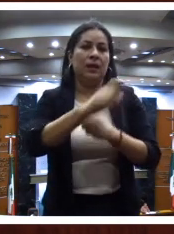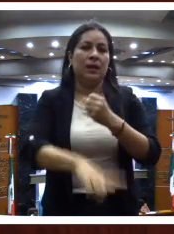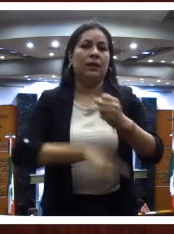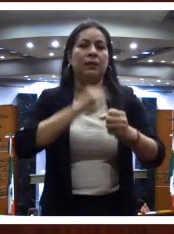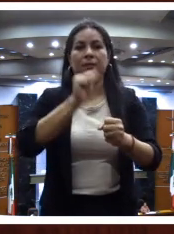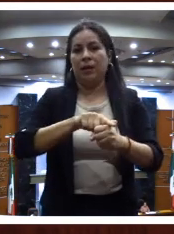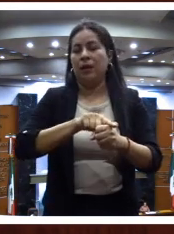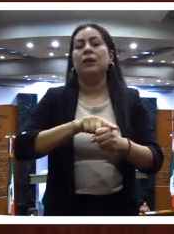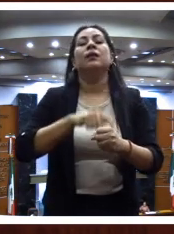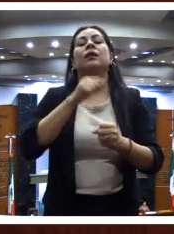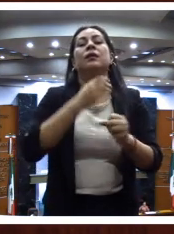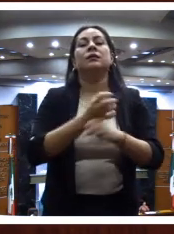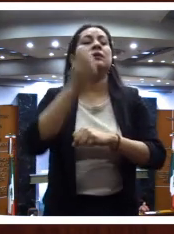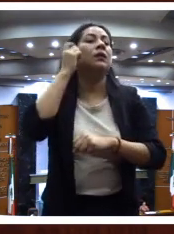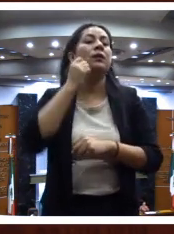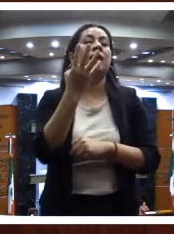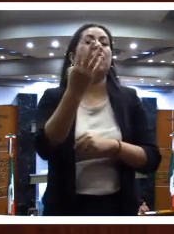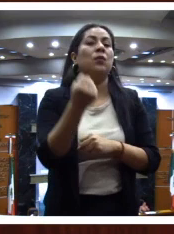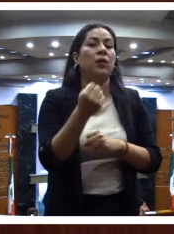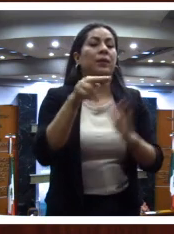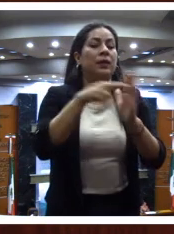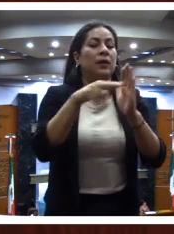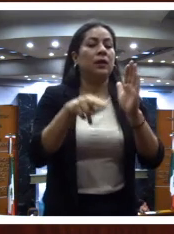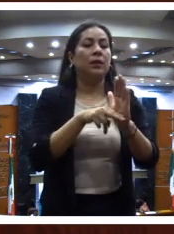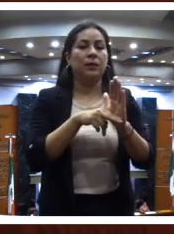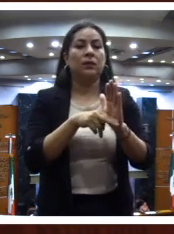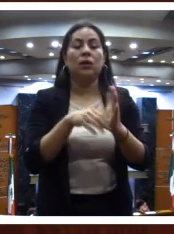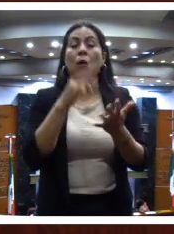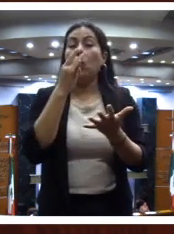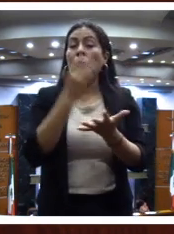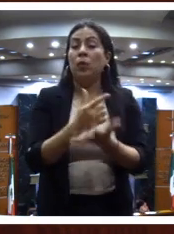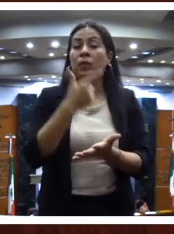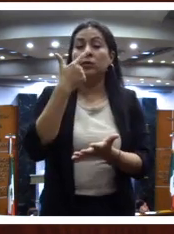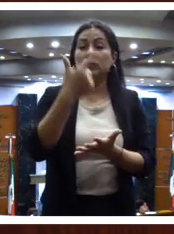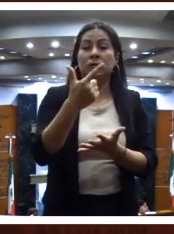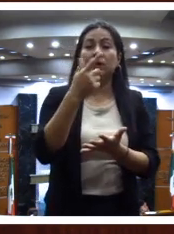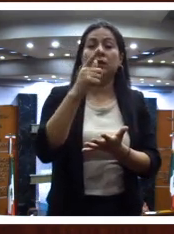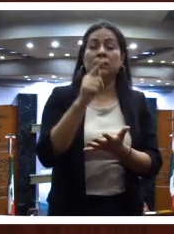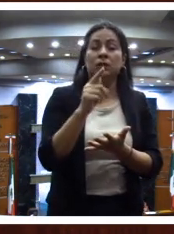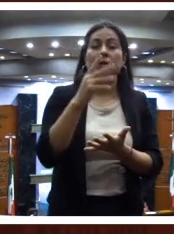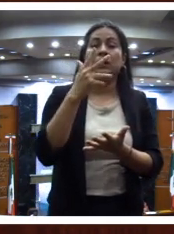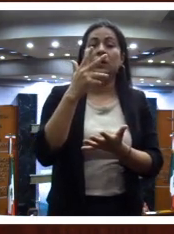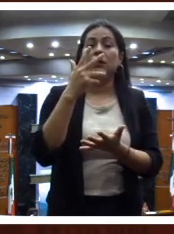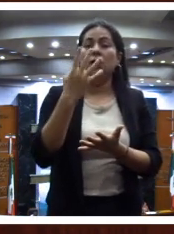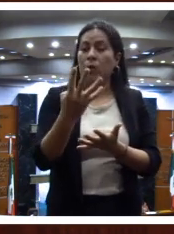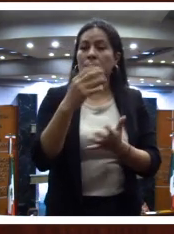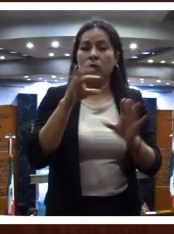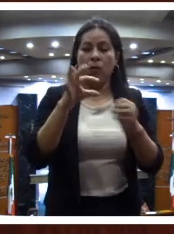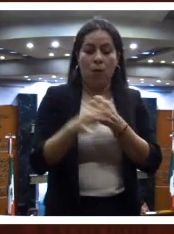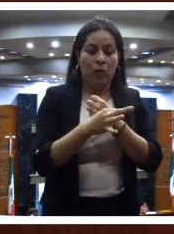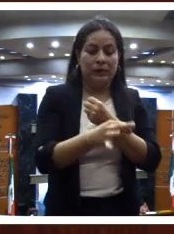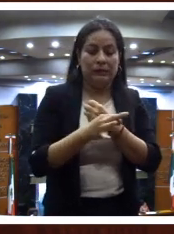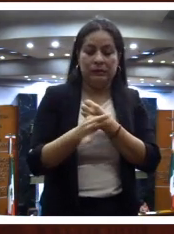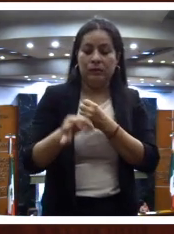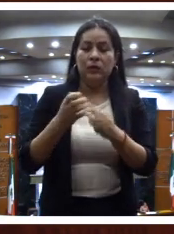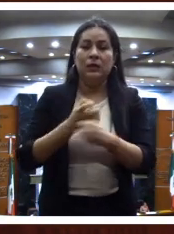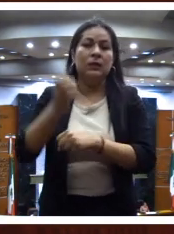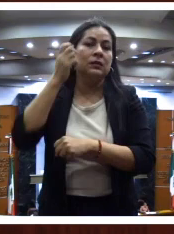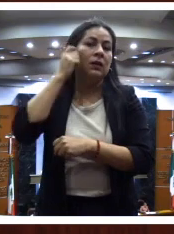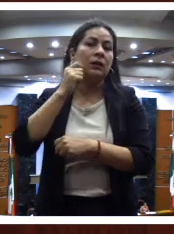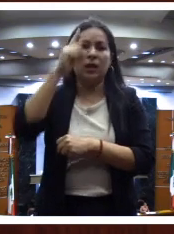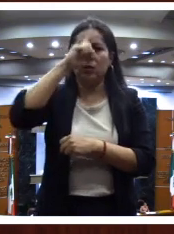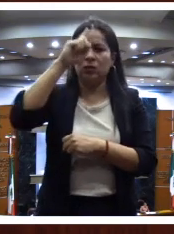Estado de Guerrero y a nueve de su reglamento Solo siete de los 84 municipios del estado y el